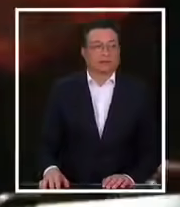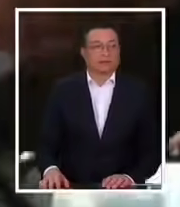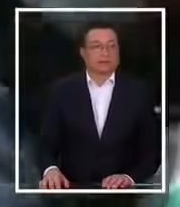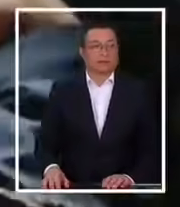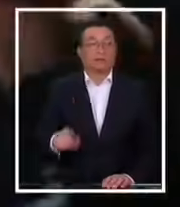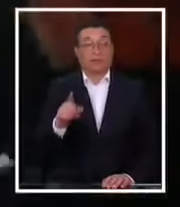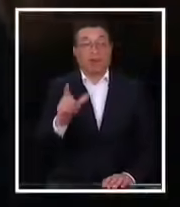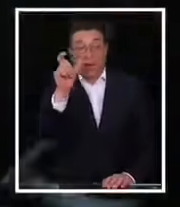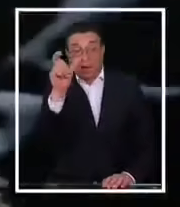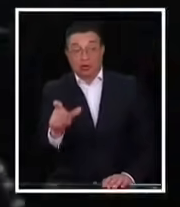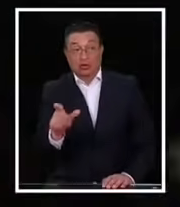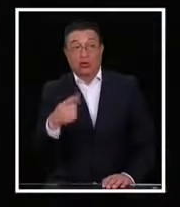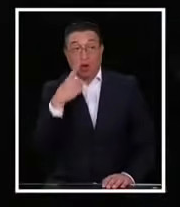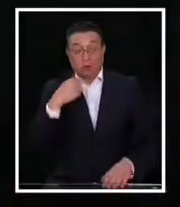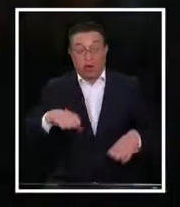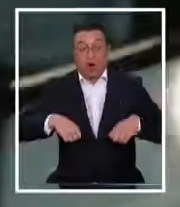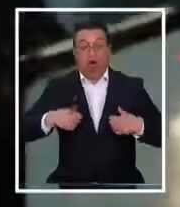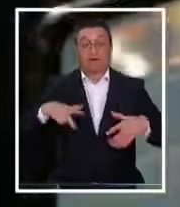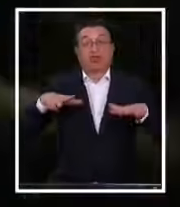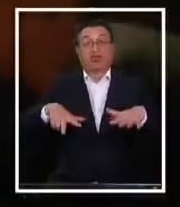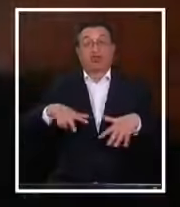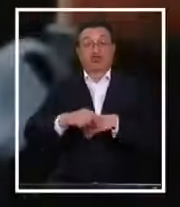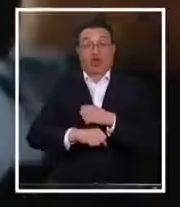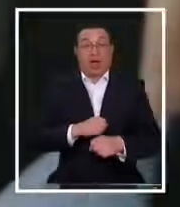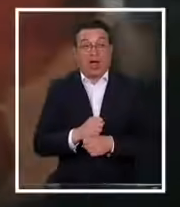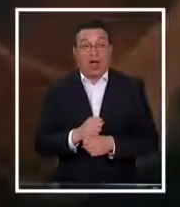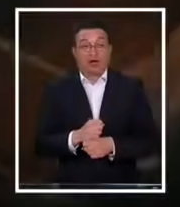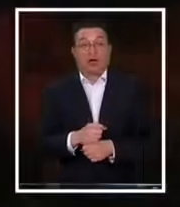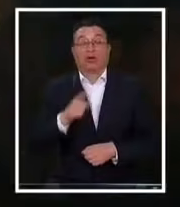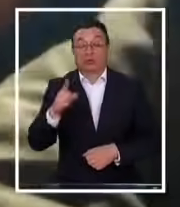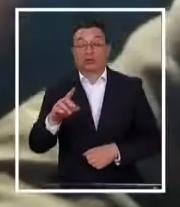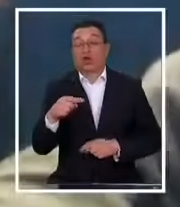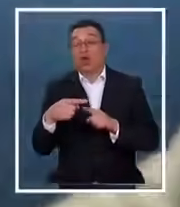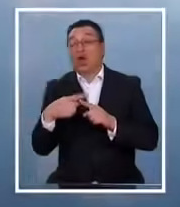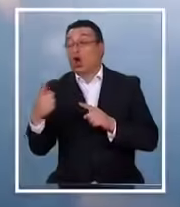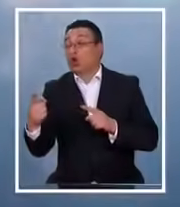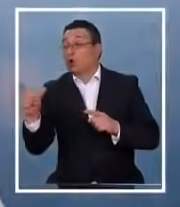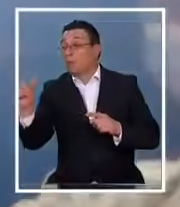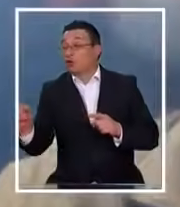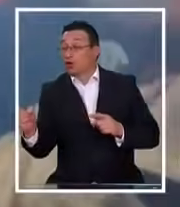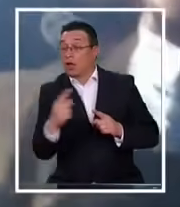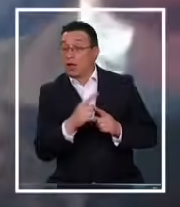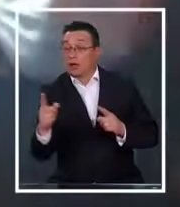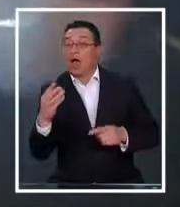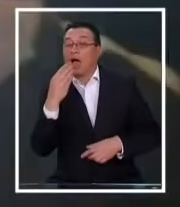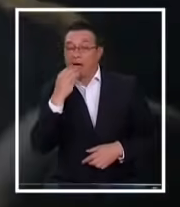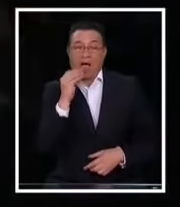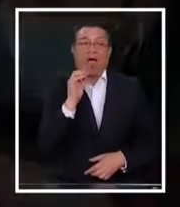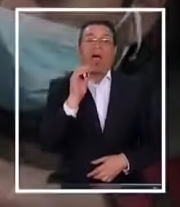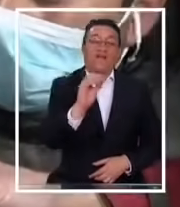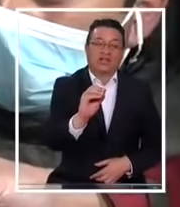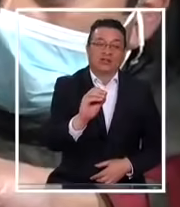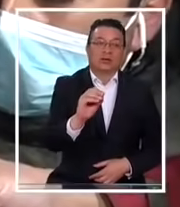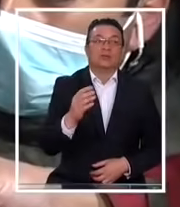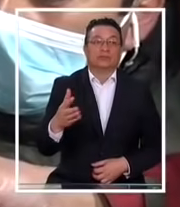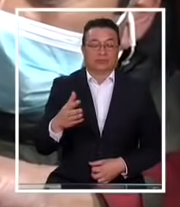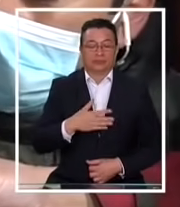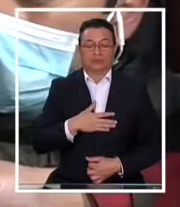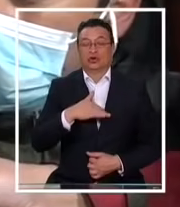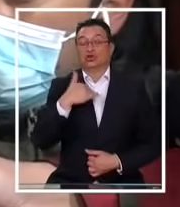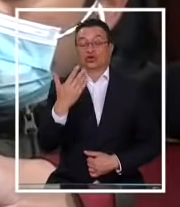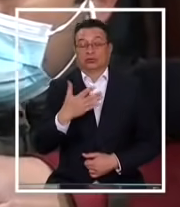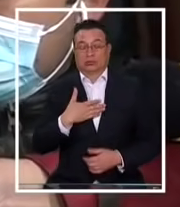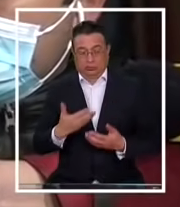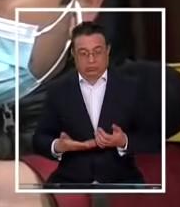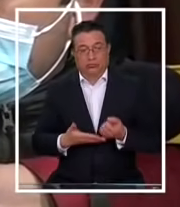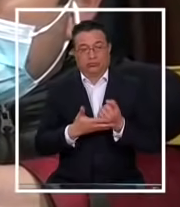De una persona, un muchacho de 18 años, el cual por intermedio de un tercero avisa que los antecedentes que pueda aportar